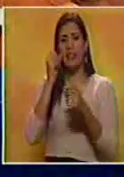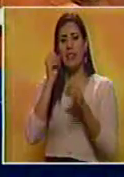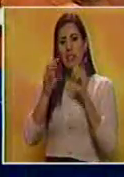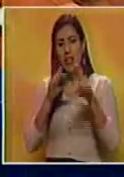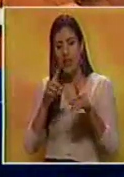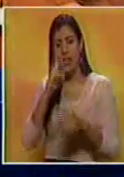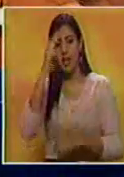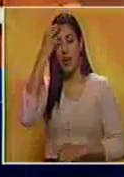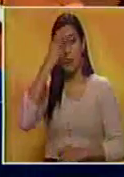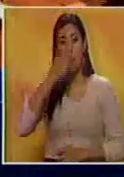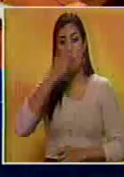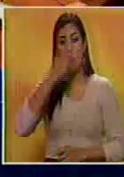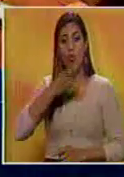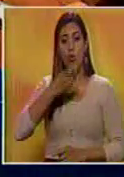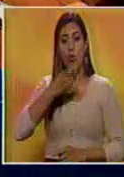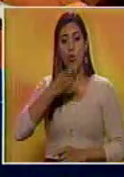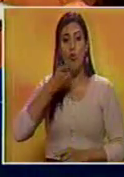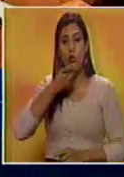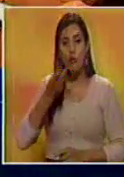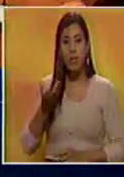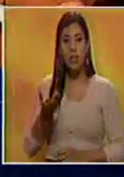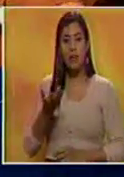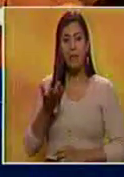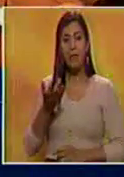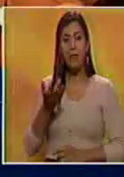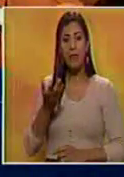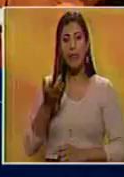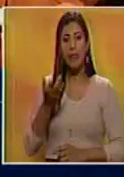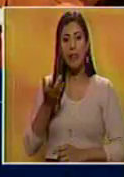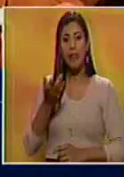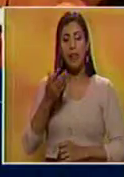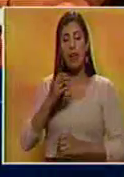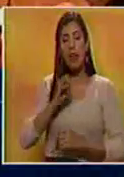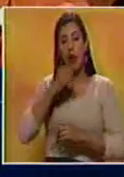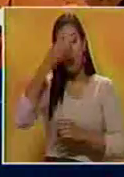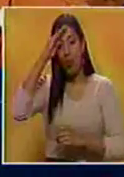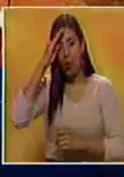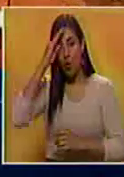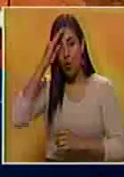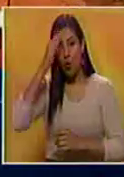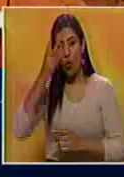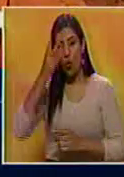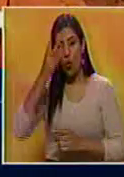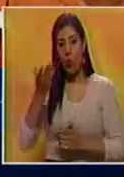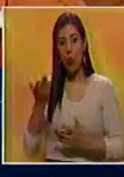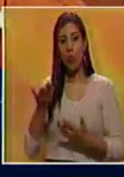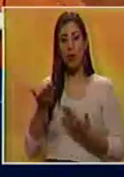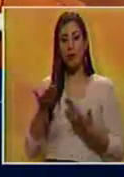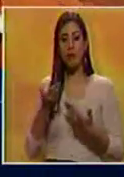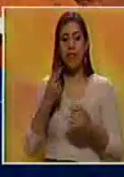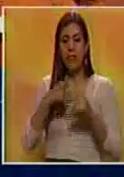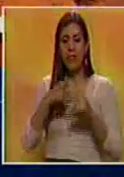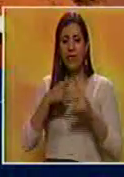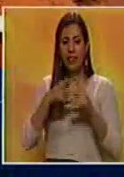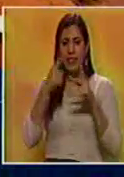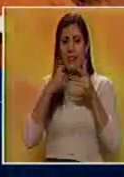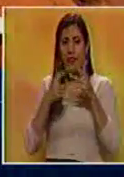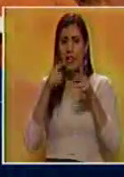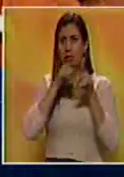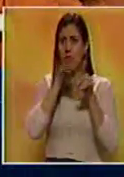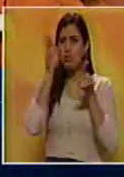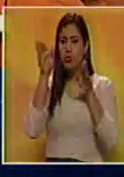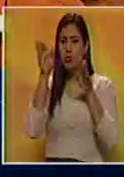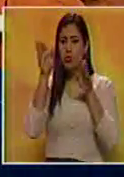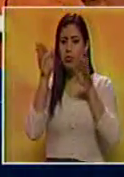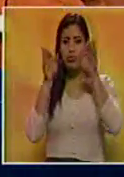con República Dominicana, con La Habana. Son diversidad de